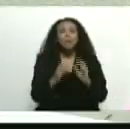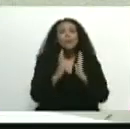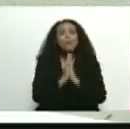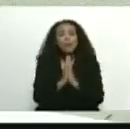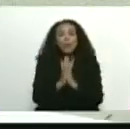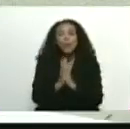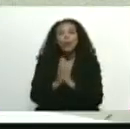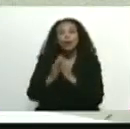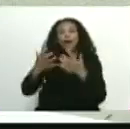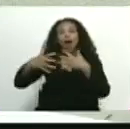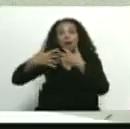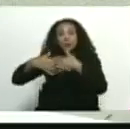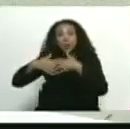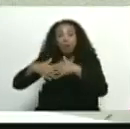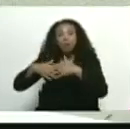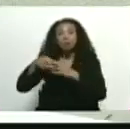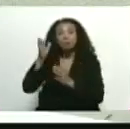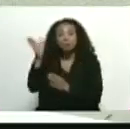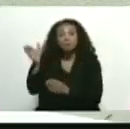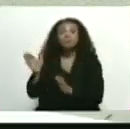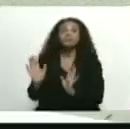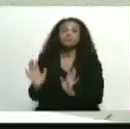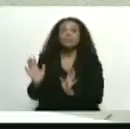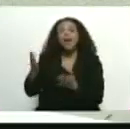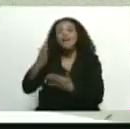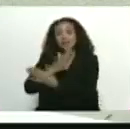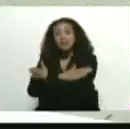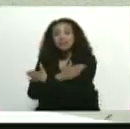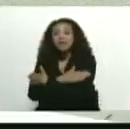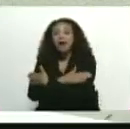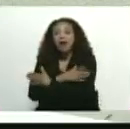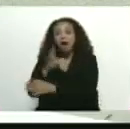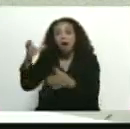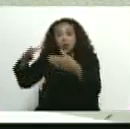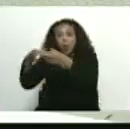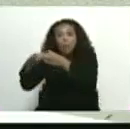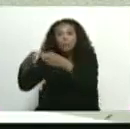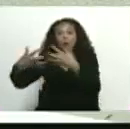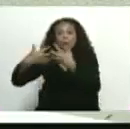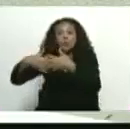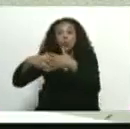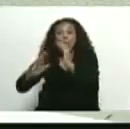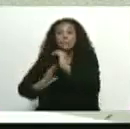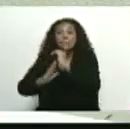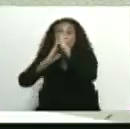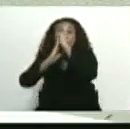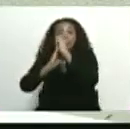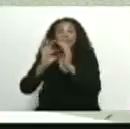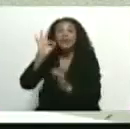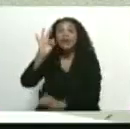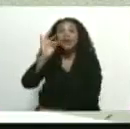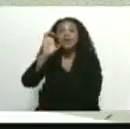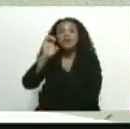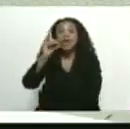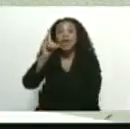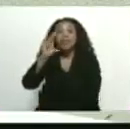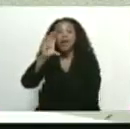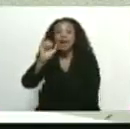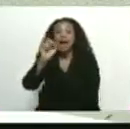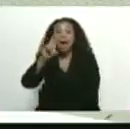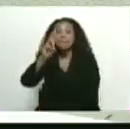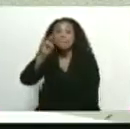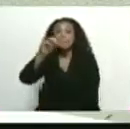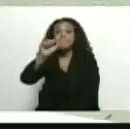declaración de Adán Celis y además para felicitarlo. Acaba de ser electo como presidente de Fedecámara.